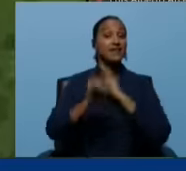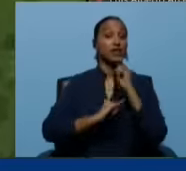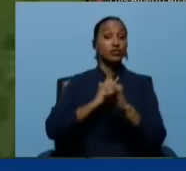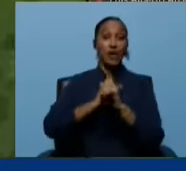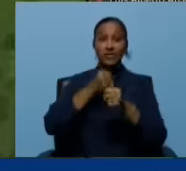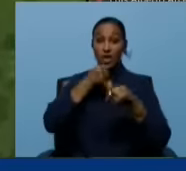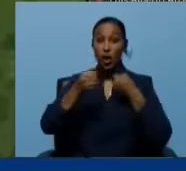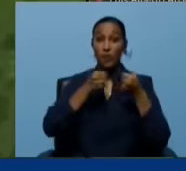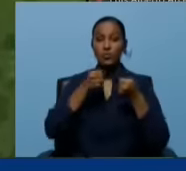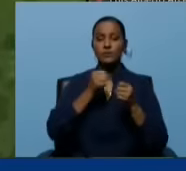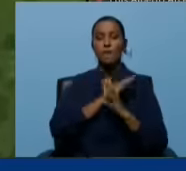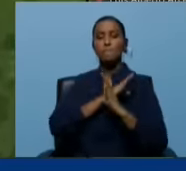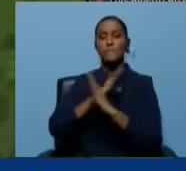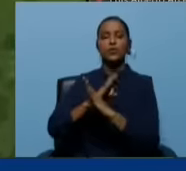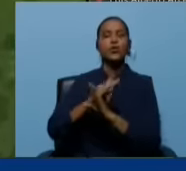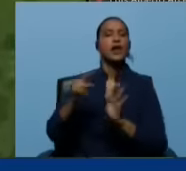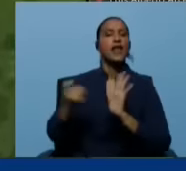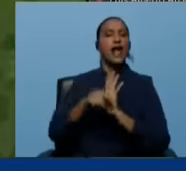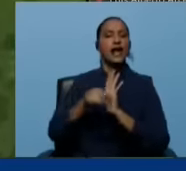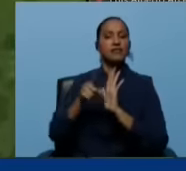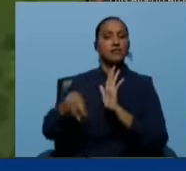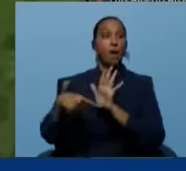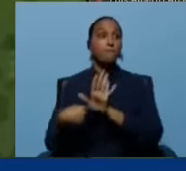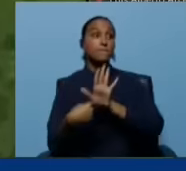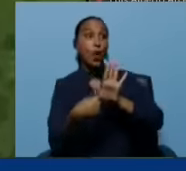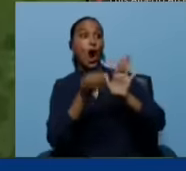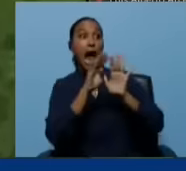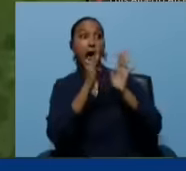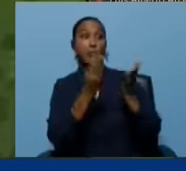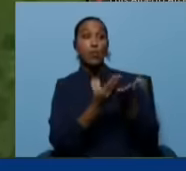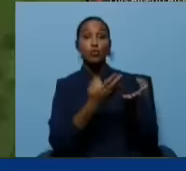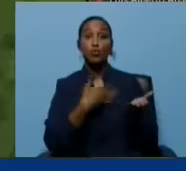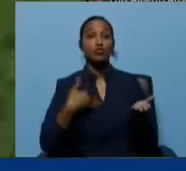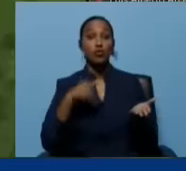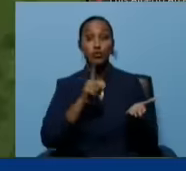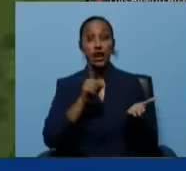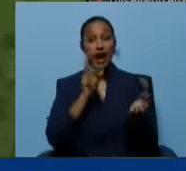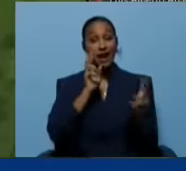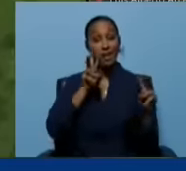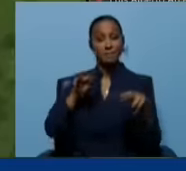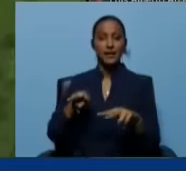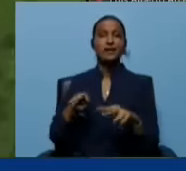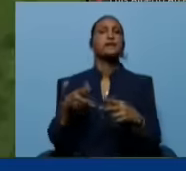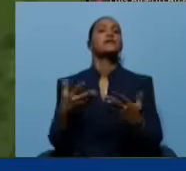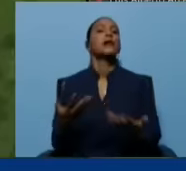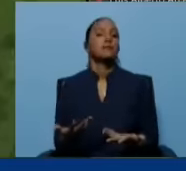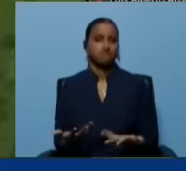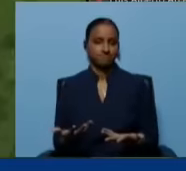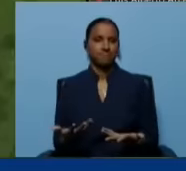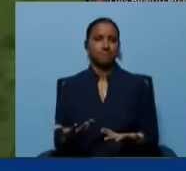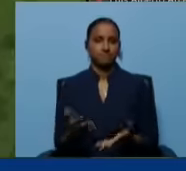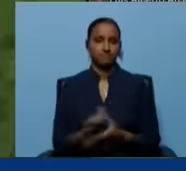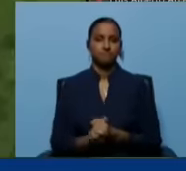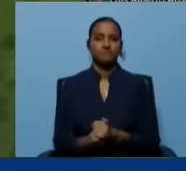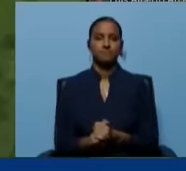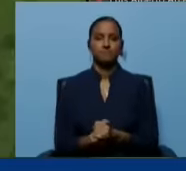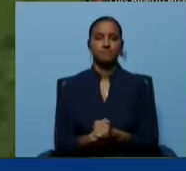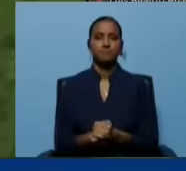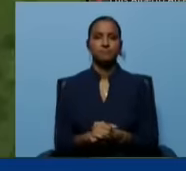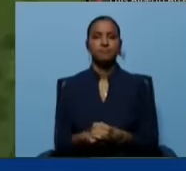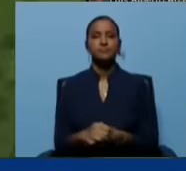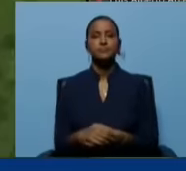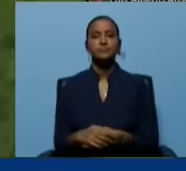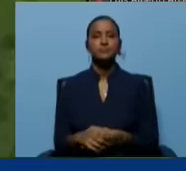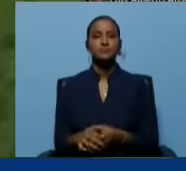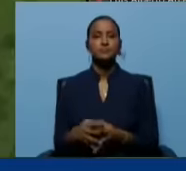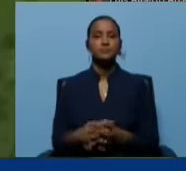sesgados, abiertamente pro oposición de los medios de comunicación occidentales que sirven al